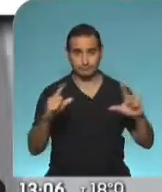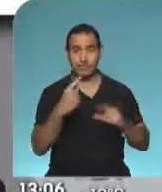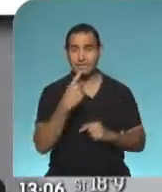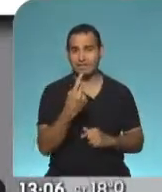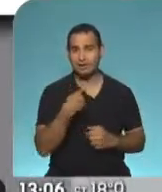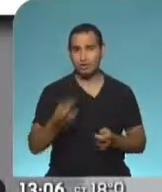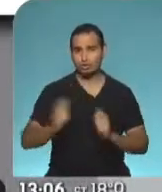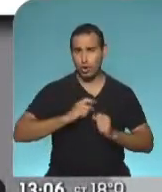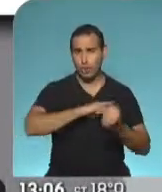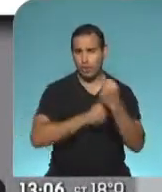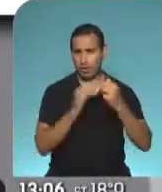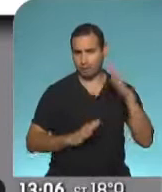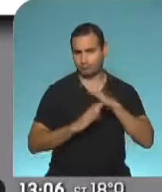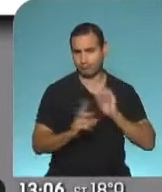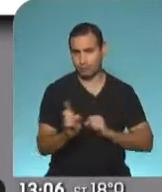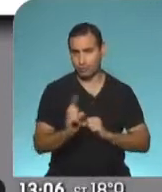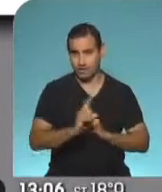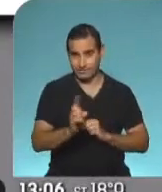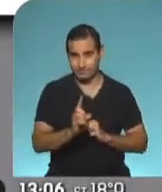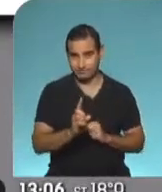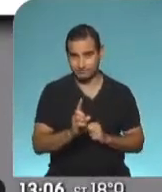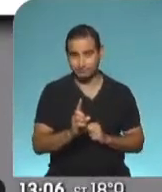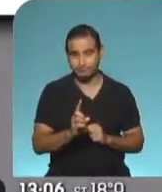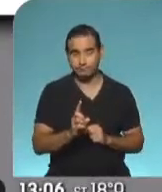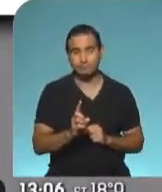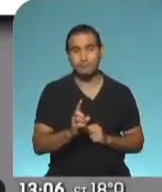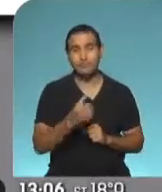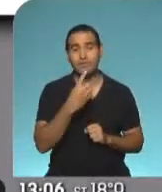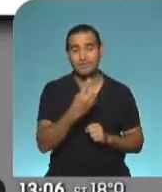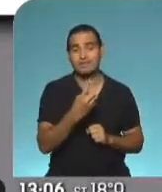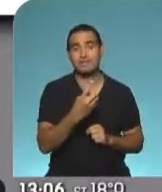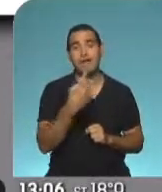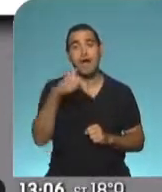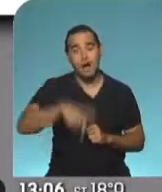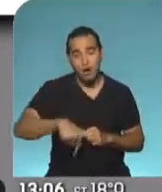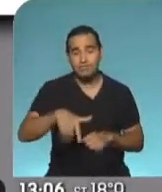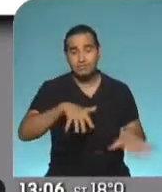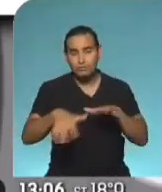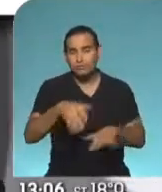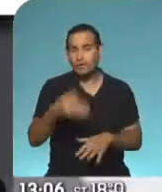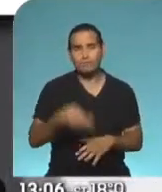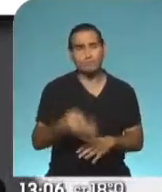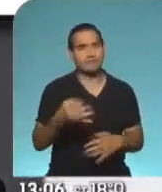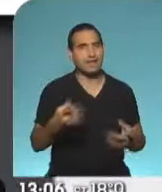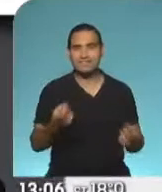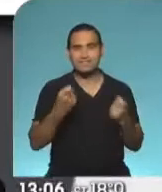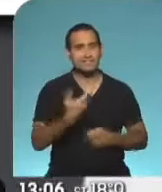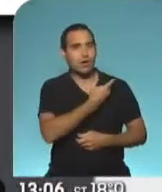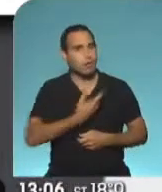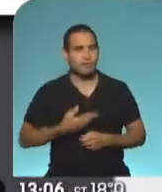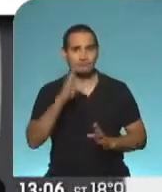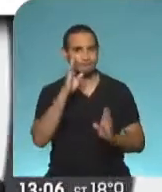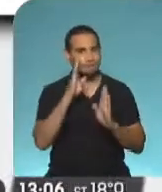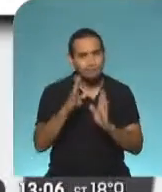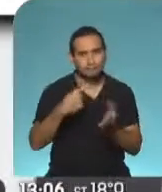de superpoderes, dice Cafiero, en momentos extraordinarios necesitamos un Estado activo